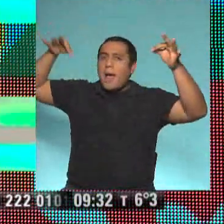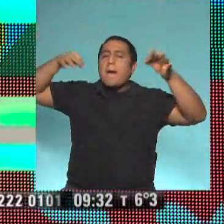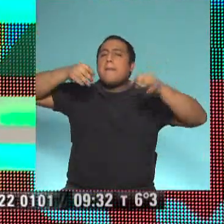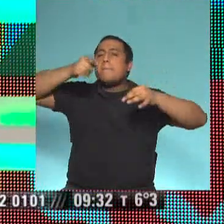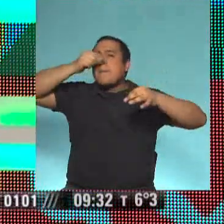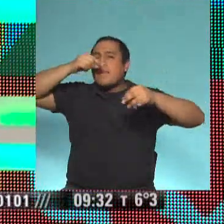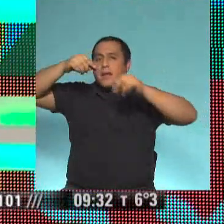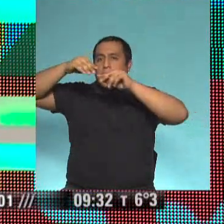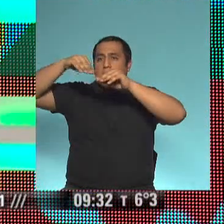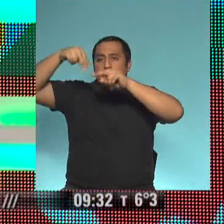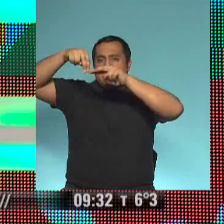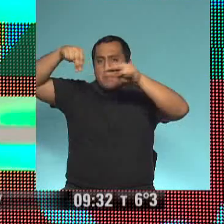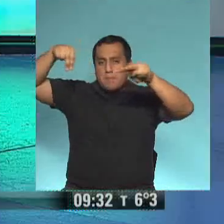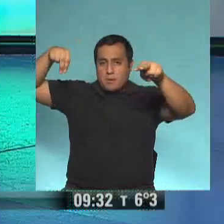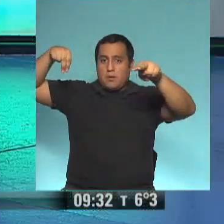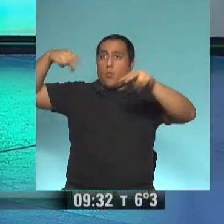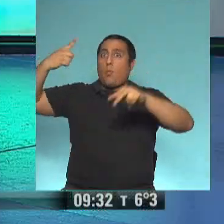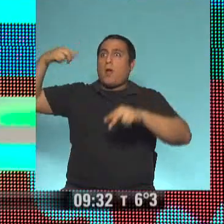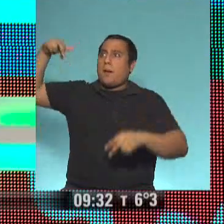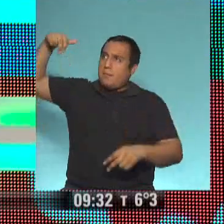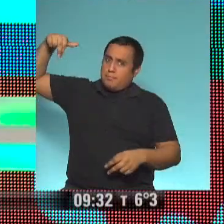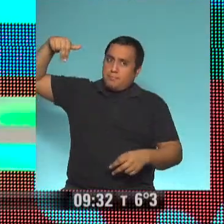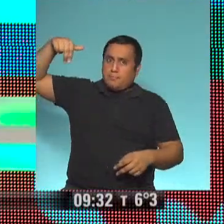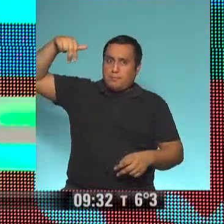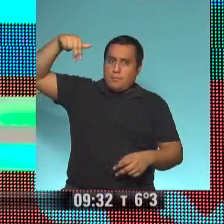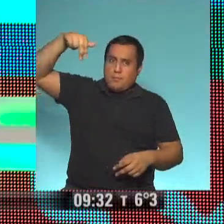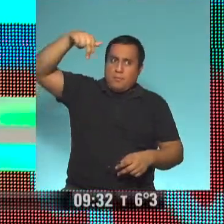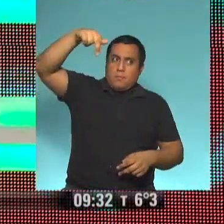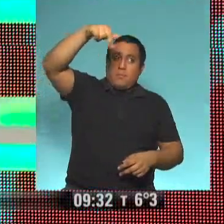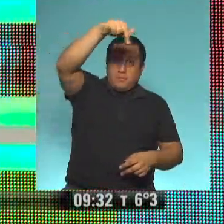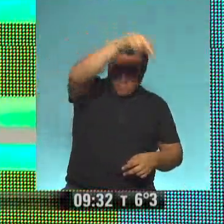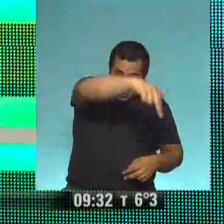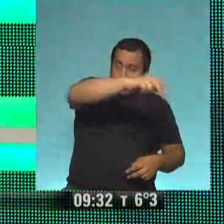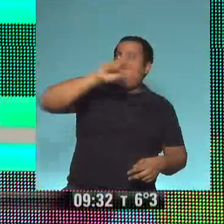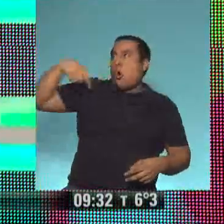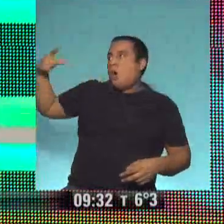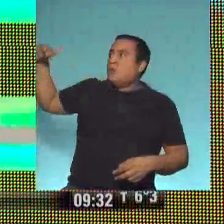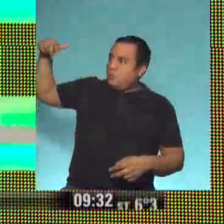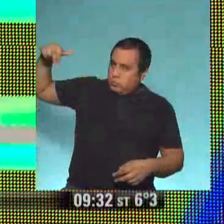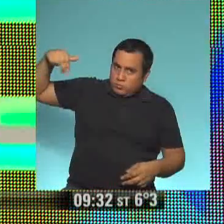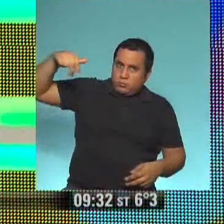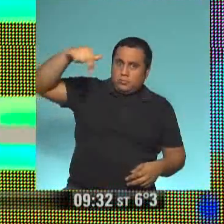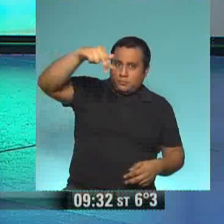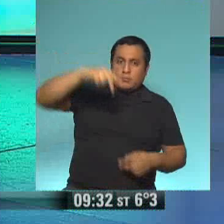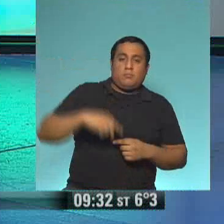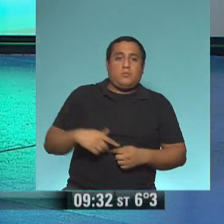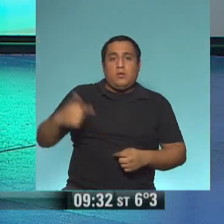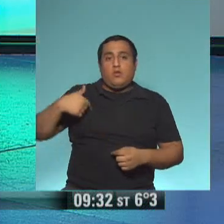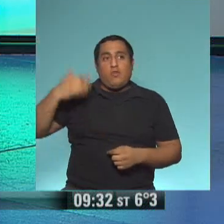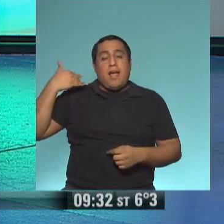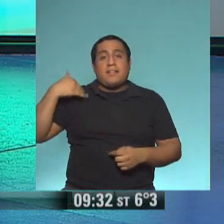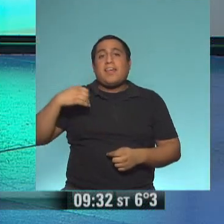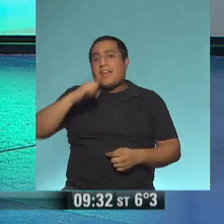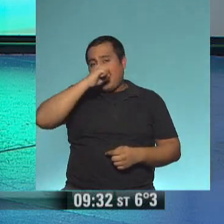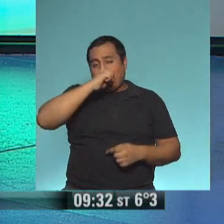veces por ahí pasa una sola persona, ¿no? Puede pasar una persona, cuando termina de pasar, ahí recién pasa otro. Puede pasar otro. Yo tenía uno en el jardín de mi abuelo.